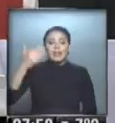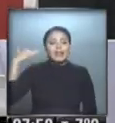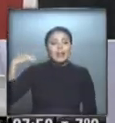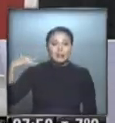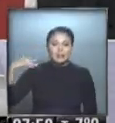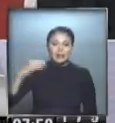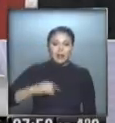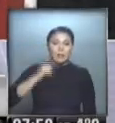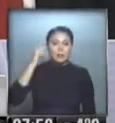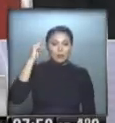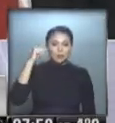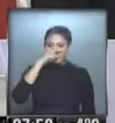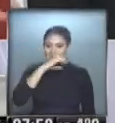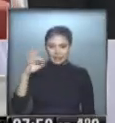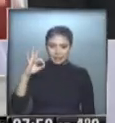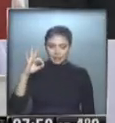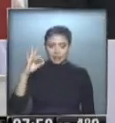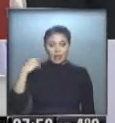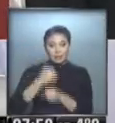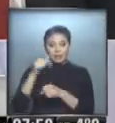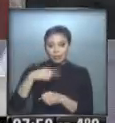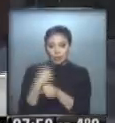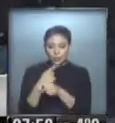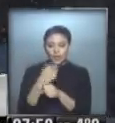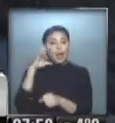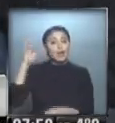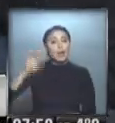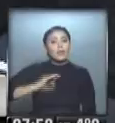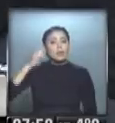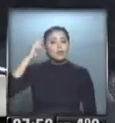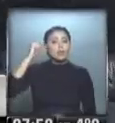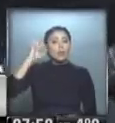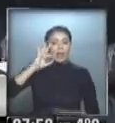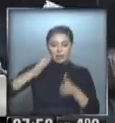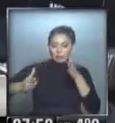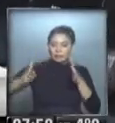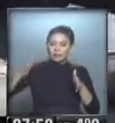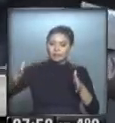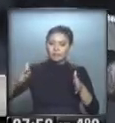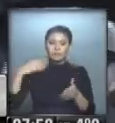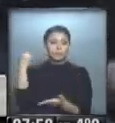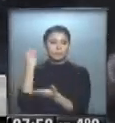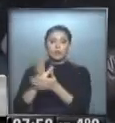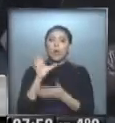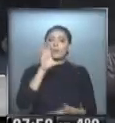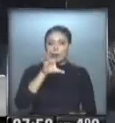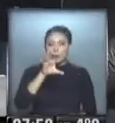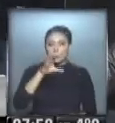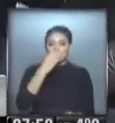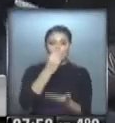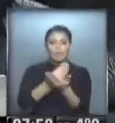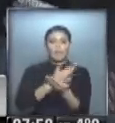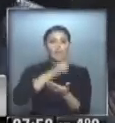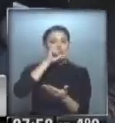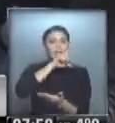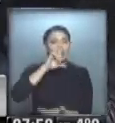década del 70. Recordemos, durante los 90... estaba dominada la provincia por los Romero Feris,